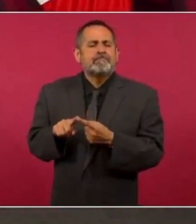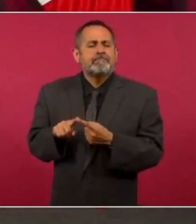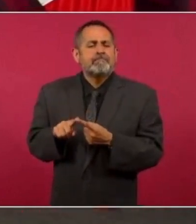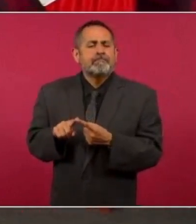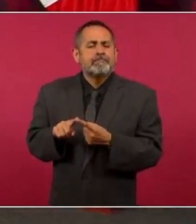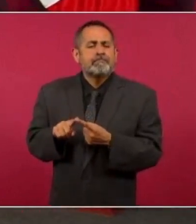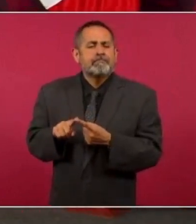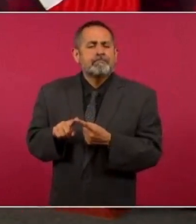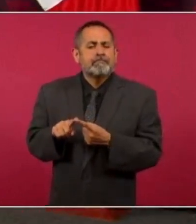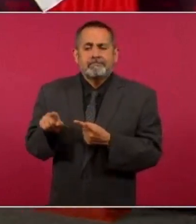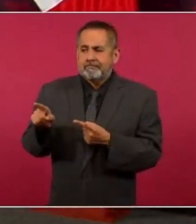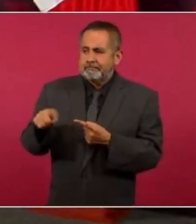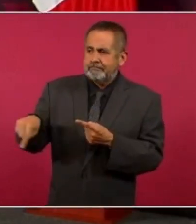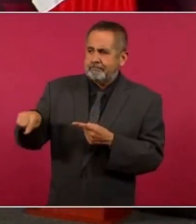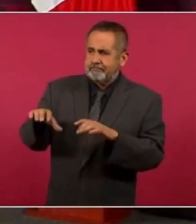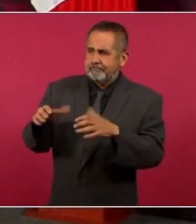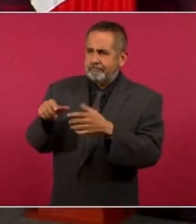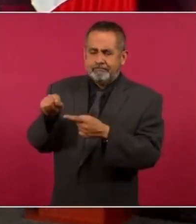los